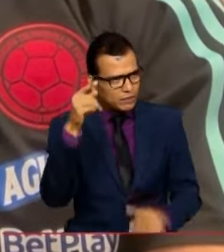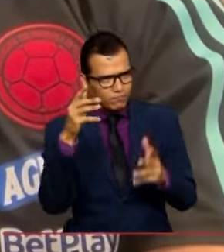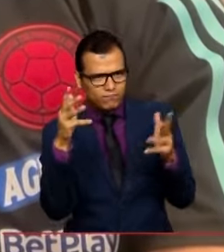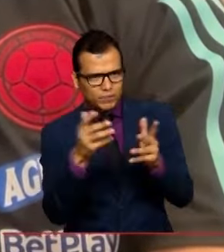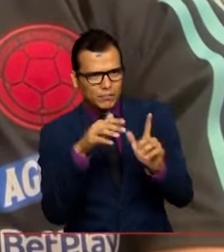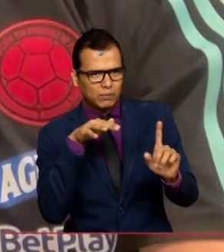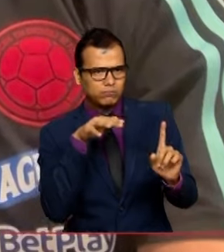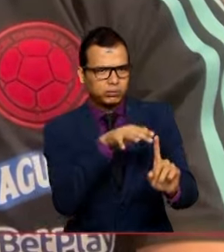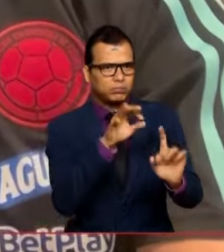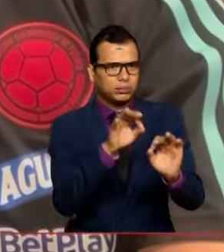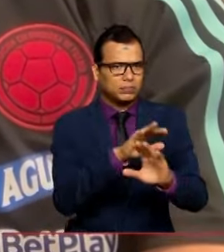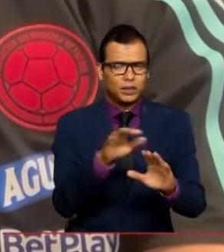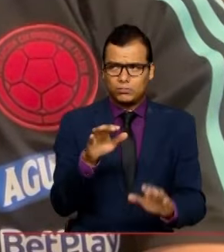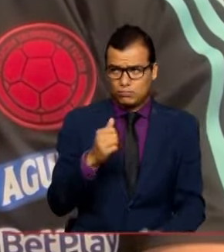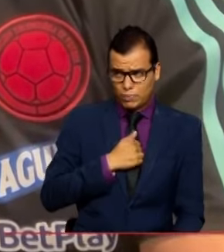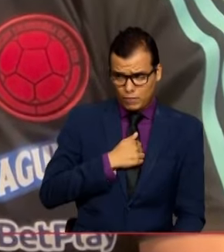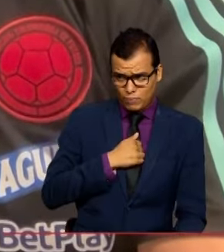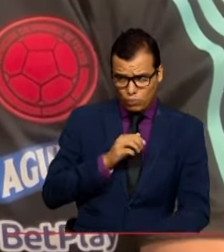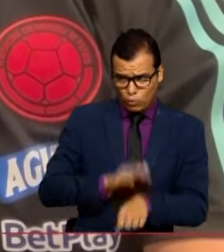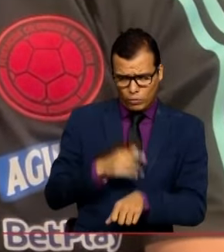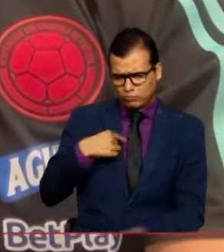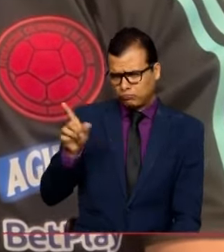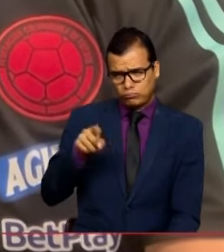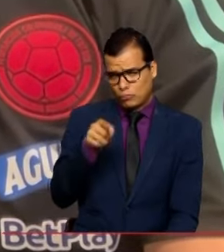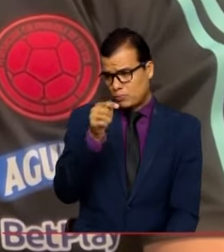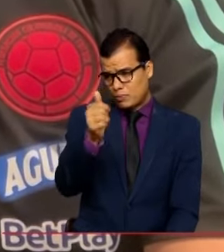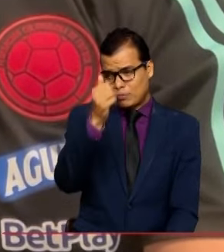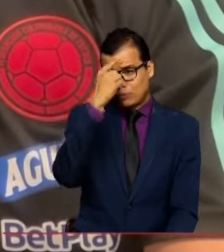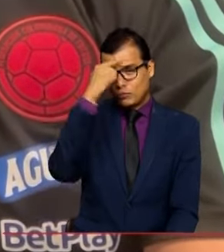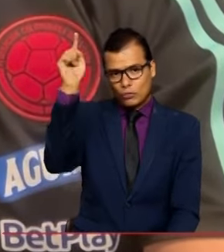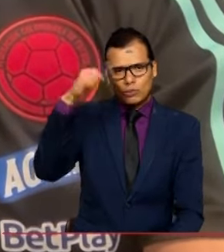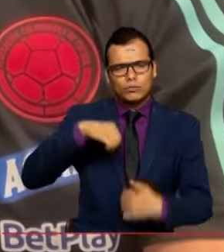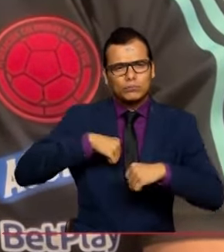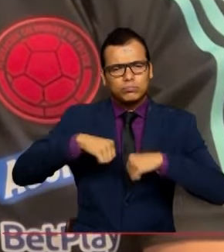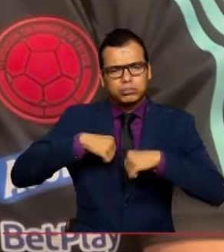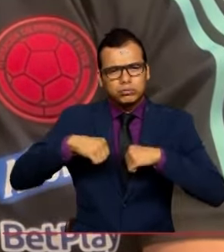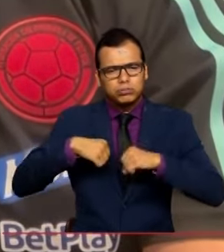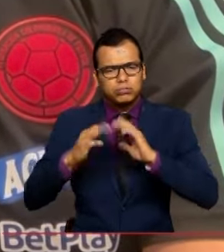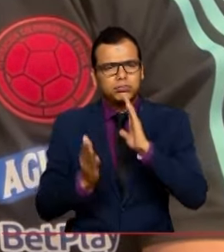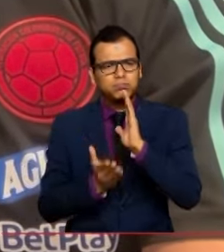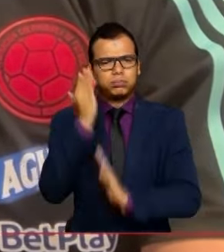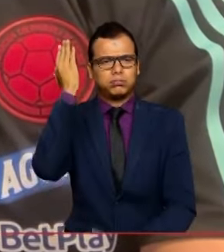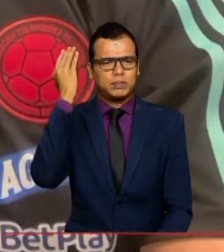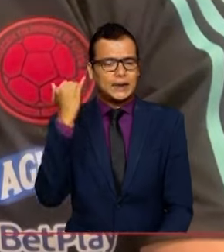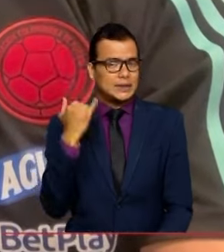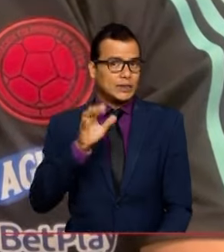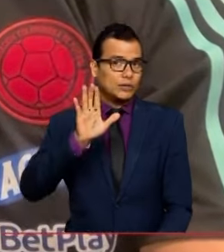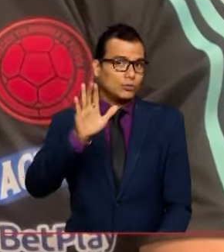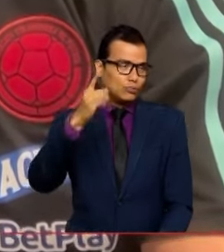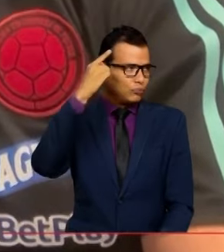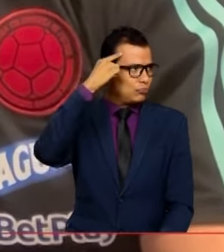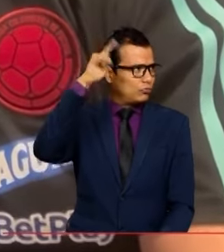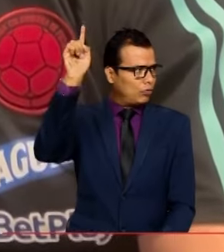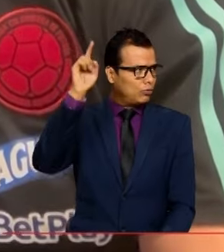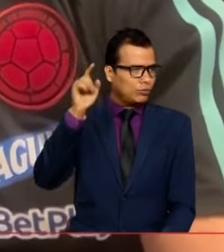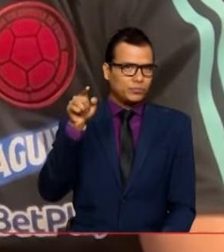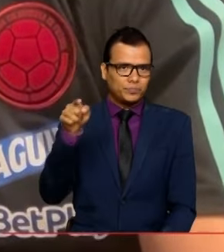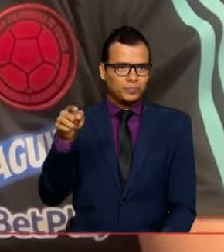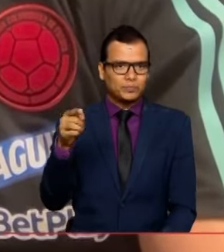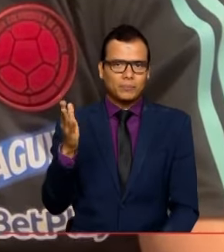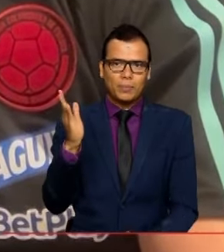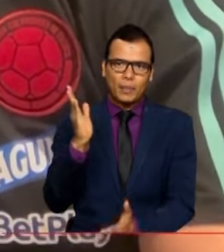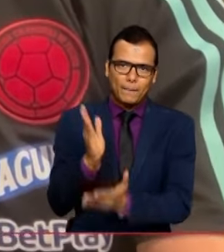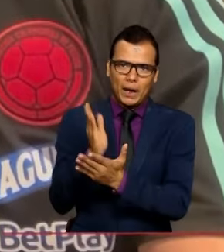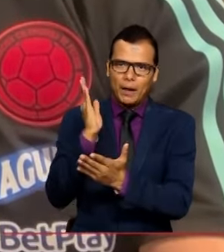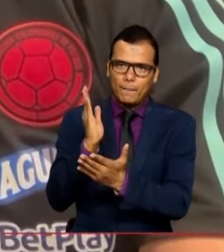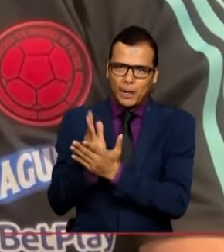No, James se recuperó solo. James, o sea, volvió a la actividad, se entrenó y dejó de atrás las lesiones